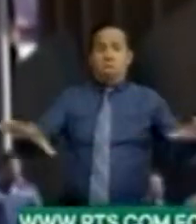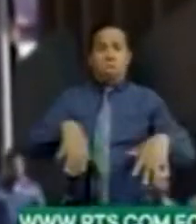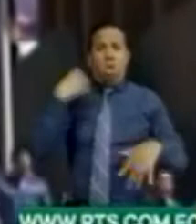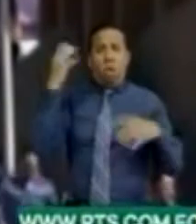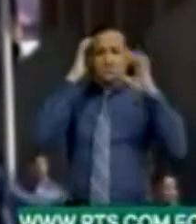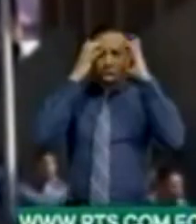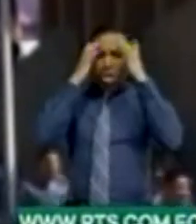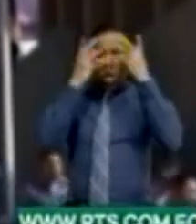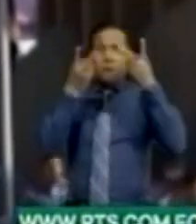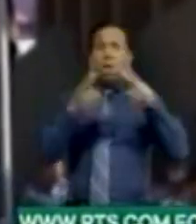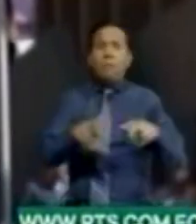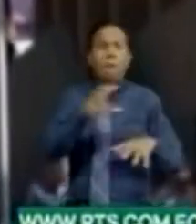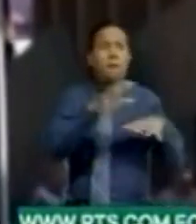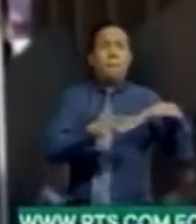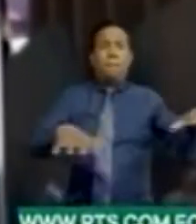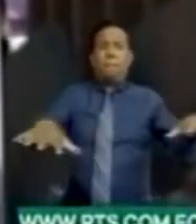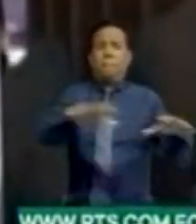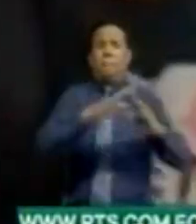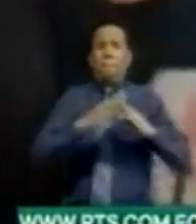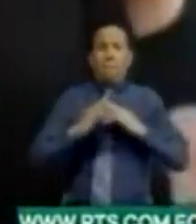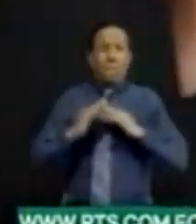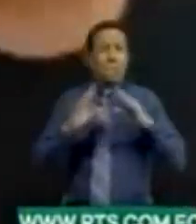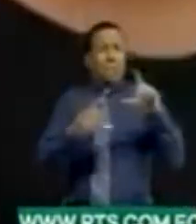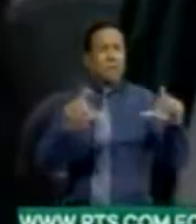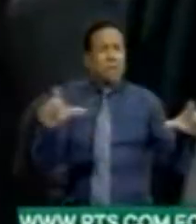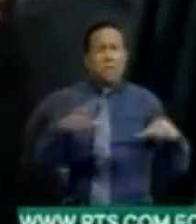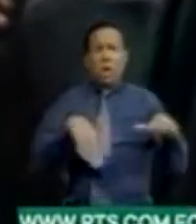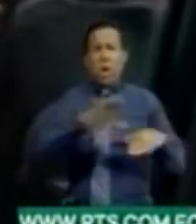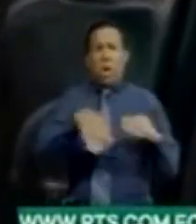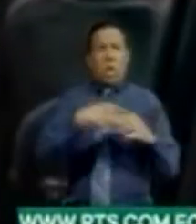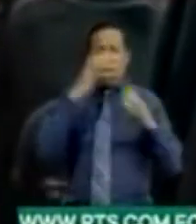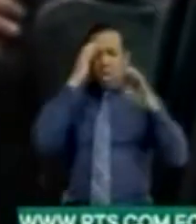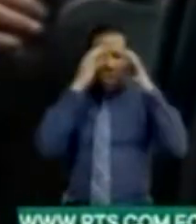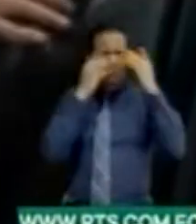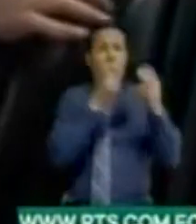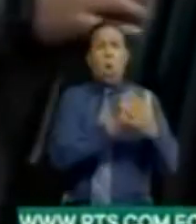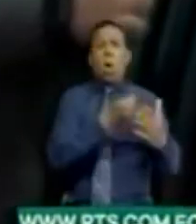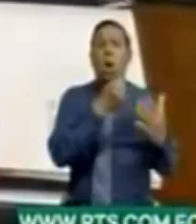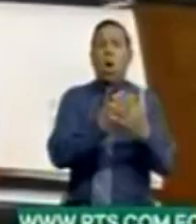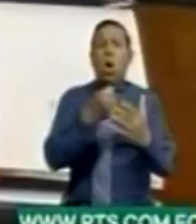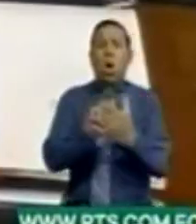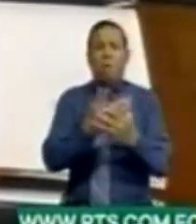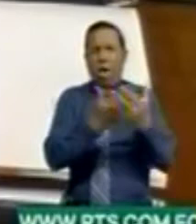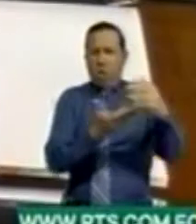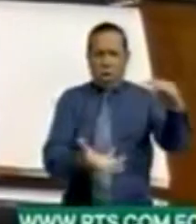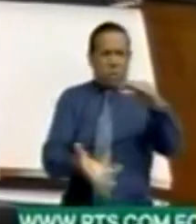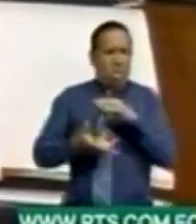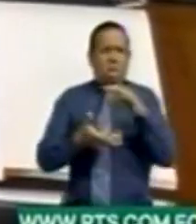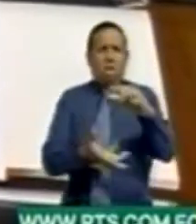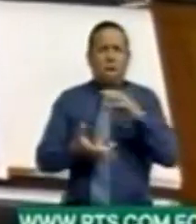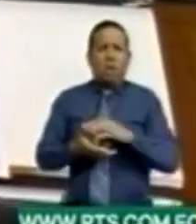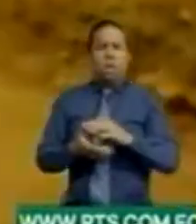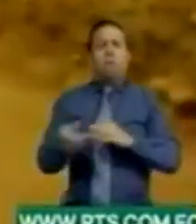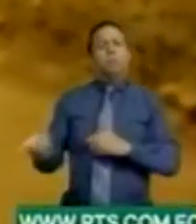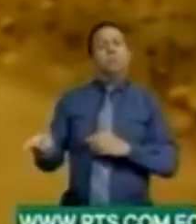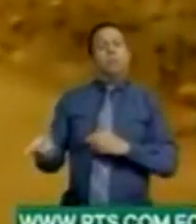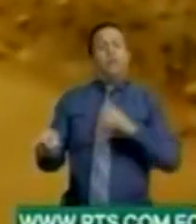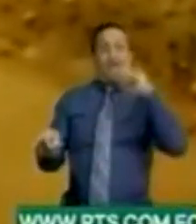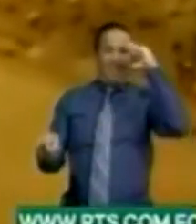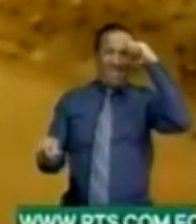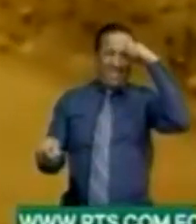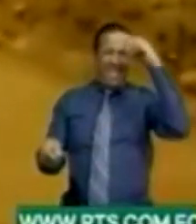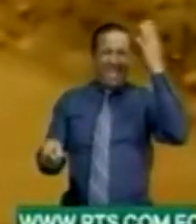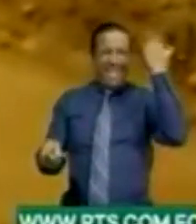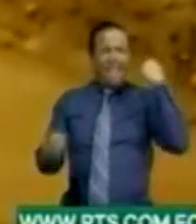que desabasteció las farmacias de insumos de aseo. Oficialmente se informó que la paciente femenina de 27 años que vino en el vuelo de la dama guayaquileña